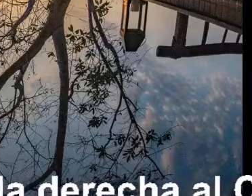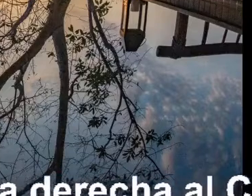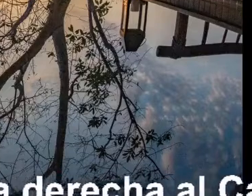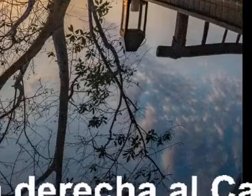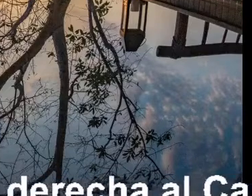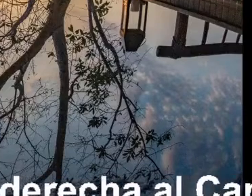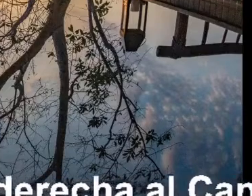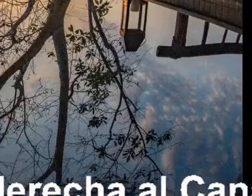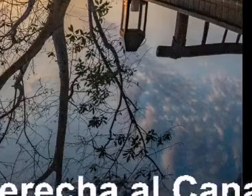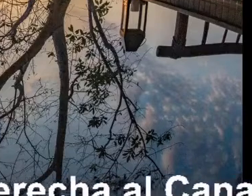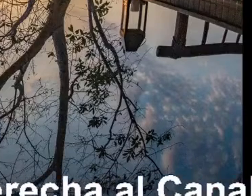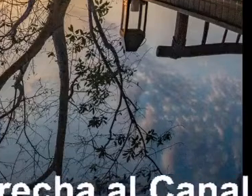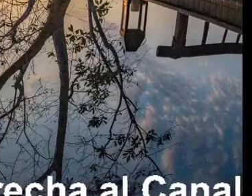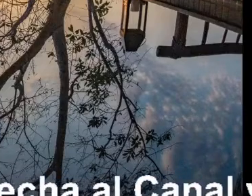permite